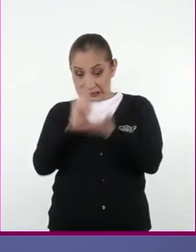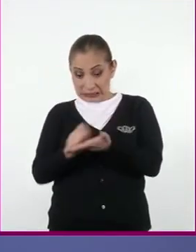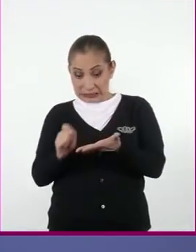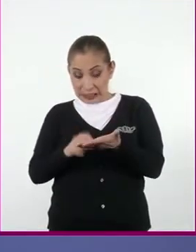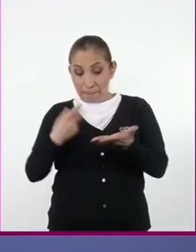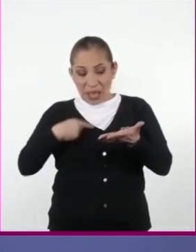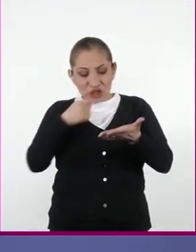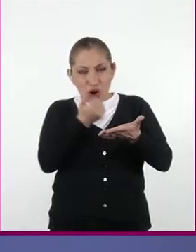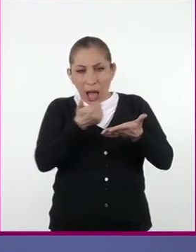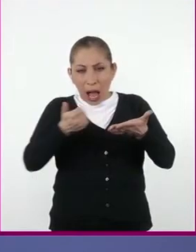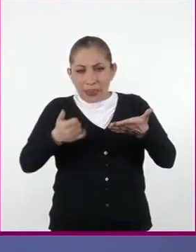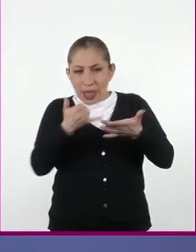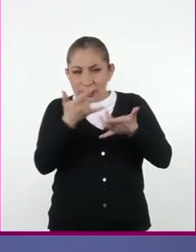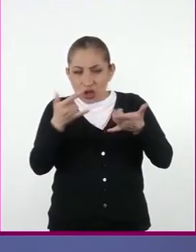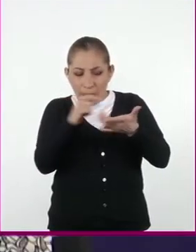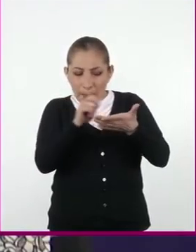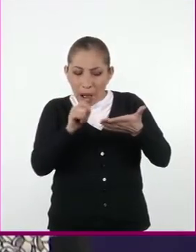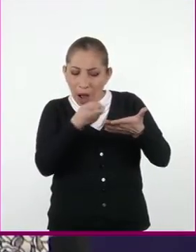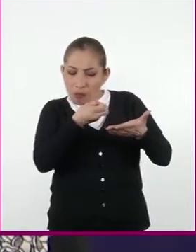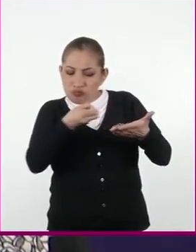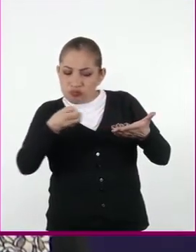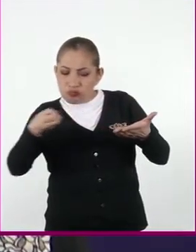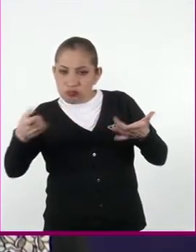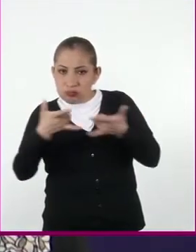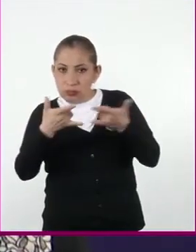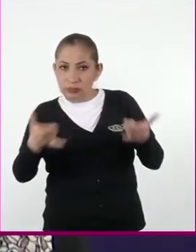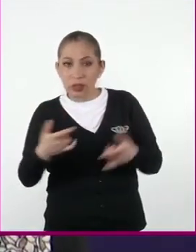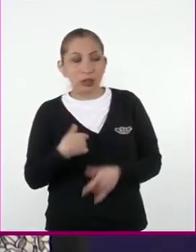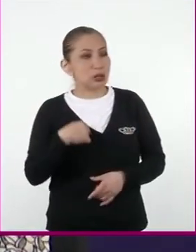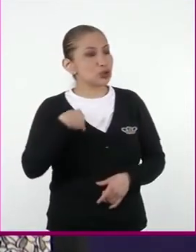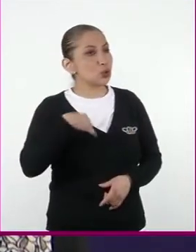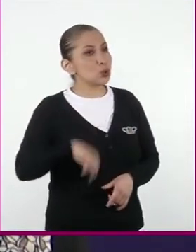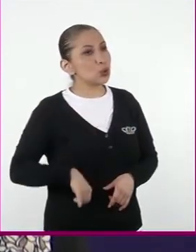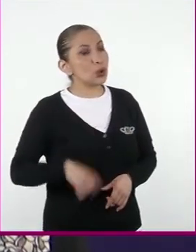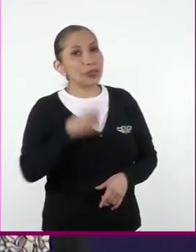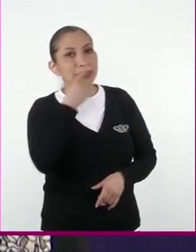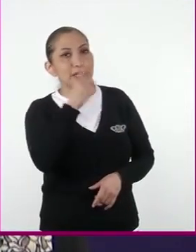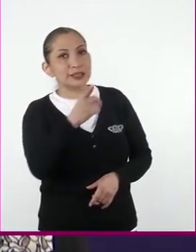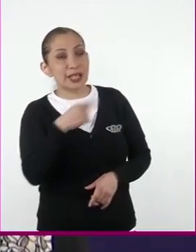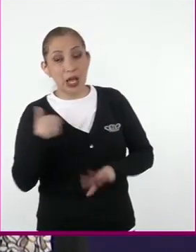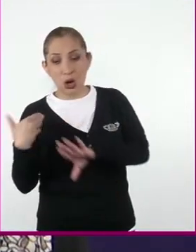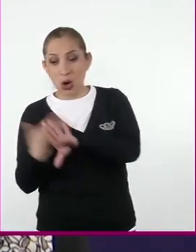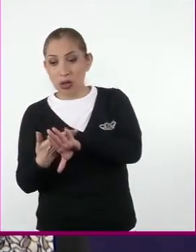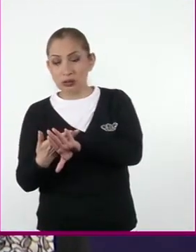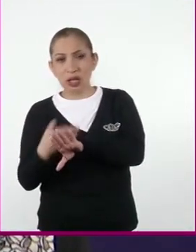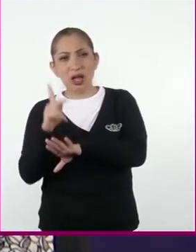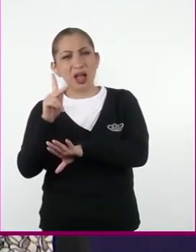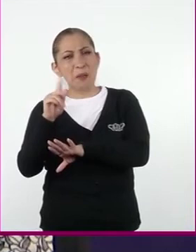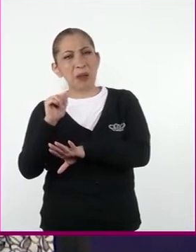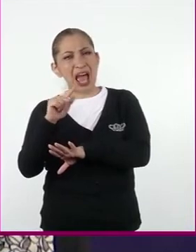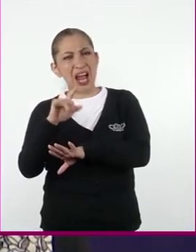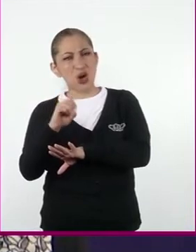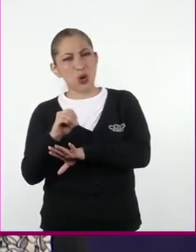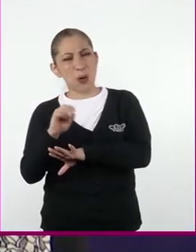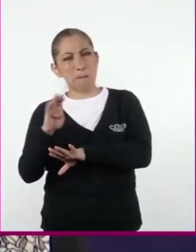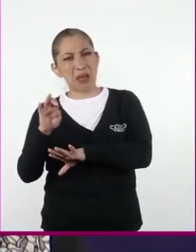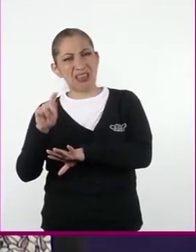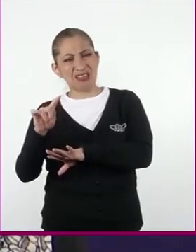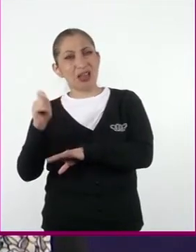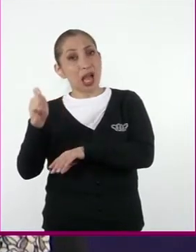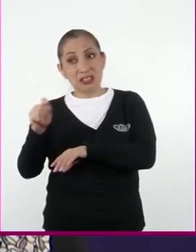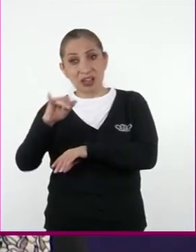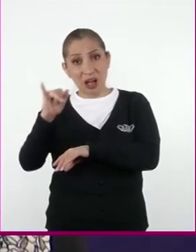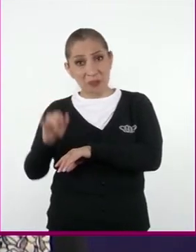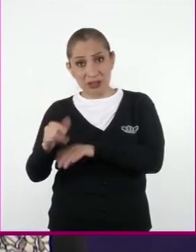distintos personajes para construir su obra? A mí me llama la atención que diga que el antagonista es plano, ese Betty. ¿Quiere decir